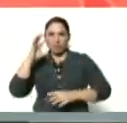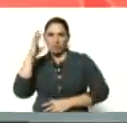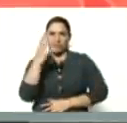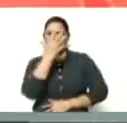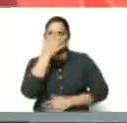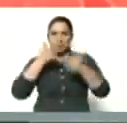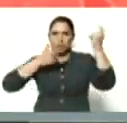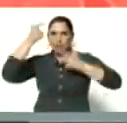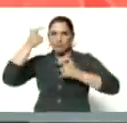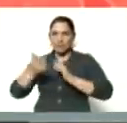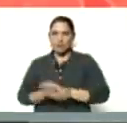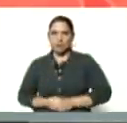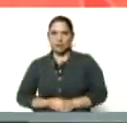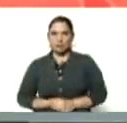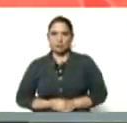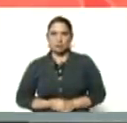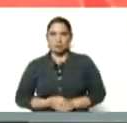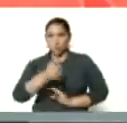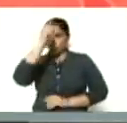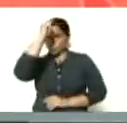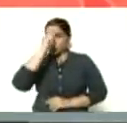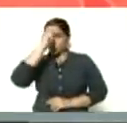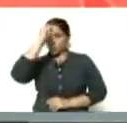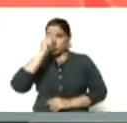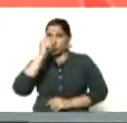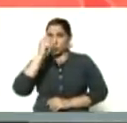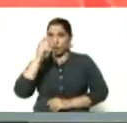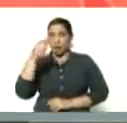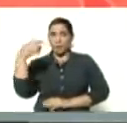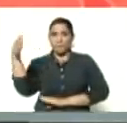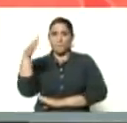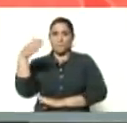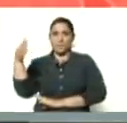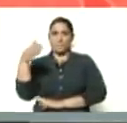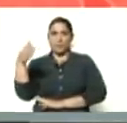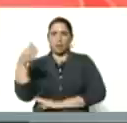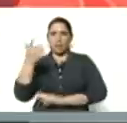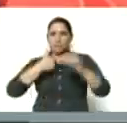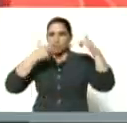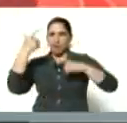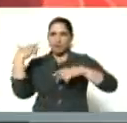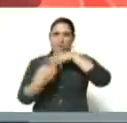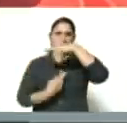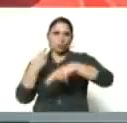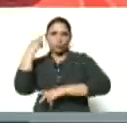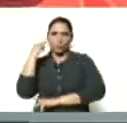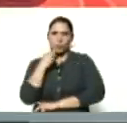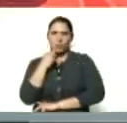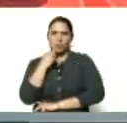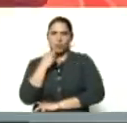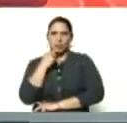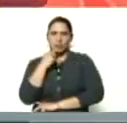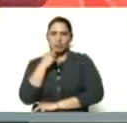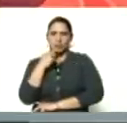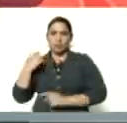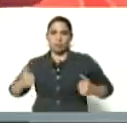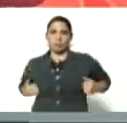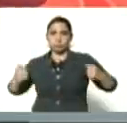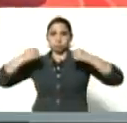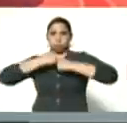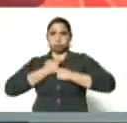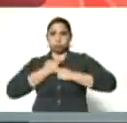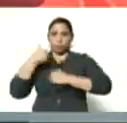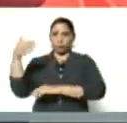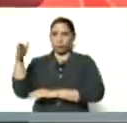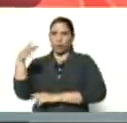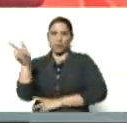chavista, le pusieron la gorra tricolor de Chávez y de la Revolución Bolivariana. Le pusieron la chaqueta tricolor